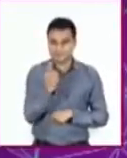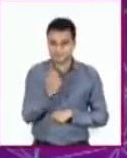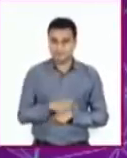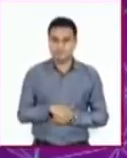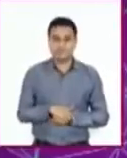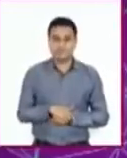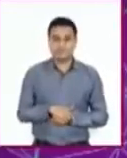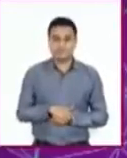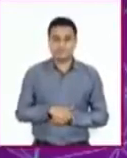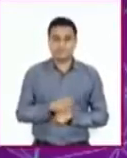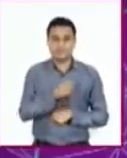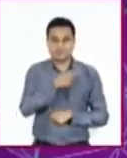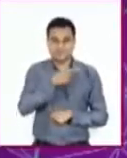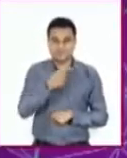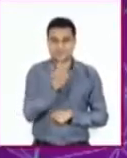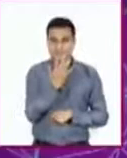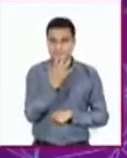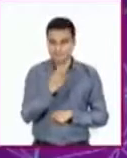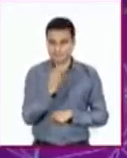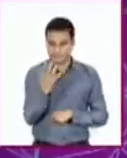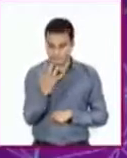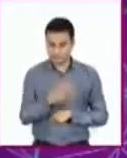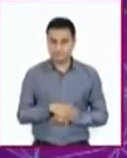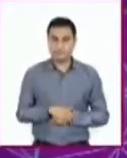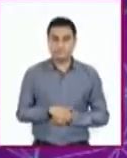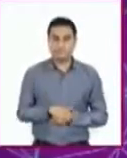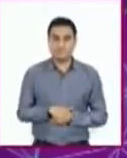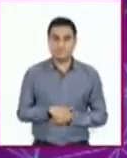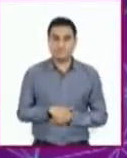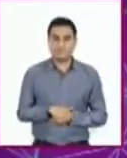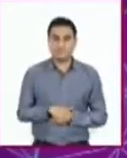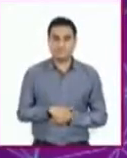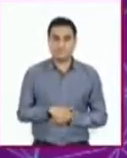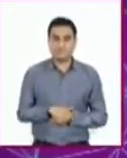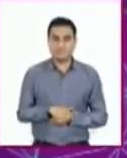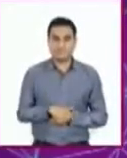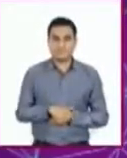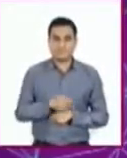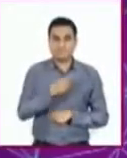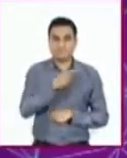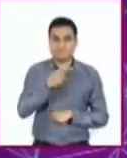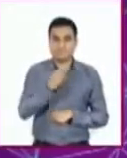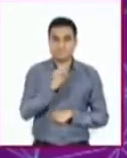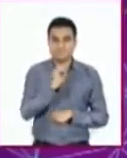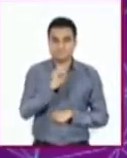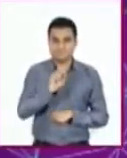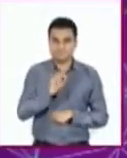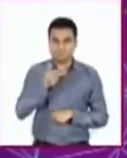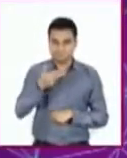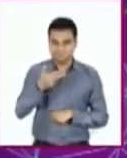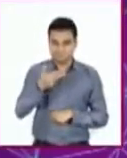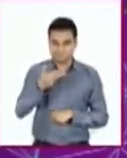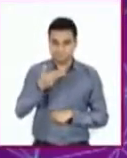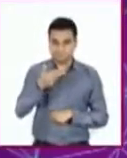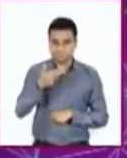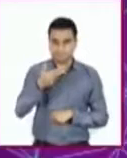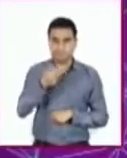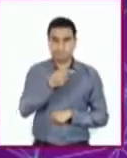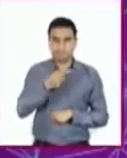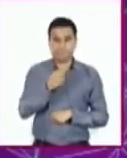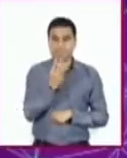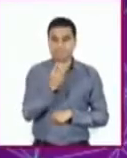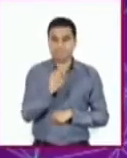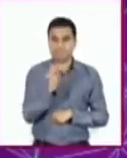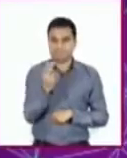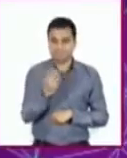enteros 1 décimo negativo, 5 enteros 5 décimos negativo, 8 décimos negativo y 3